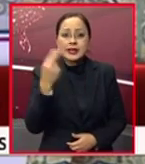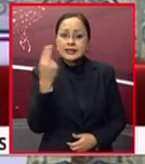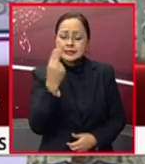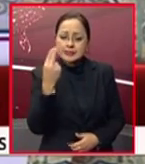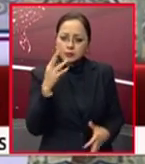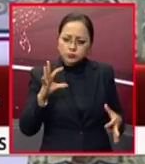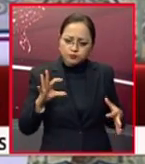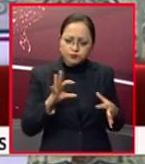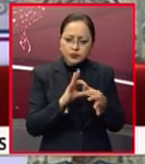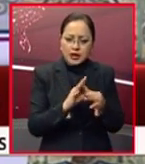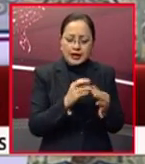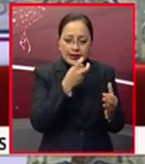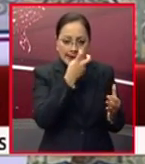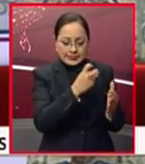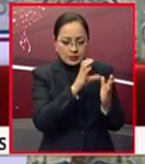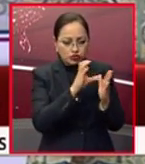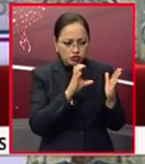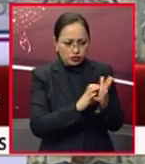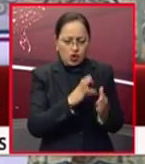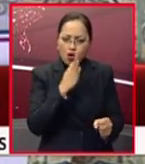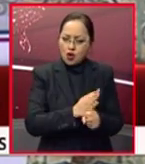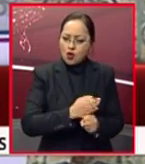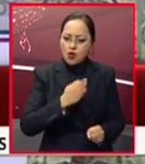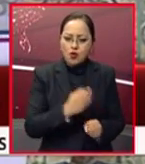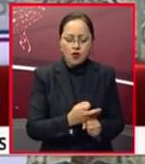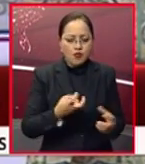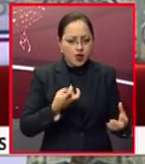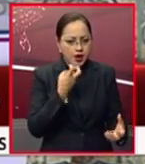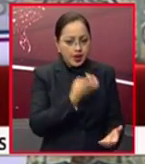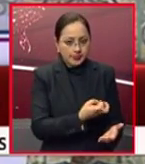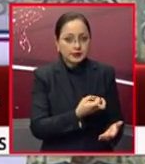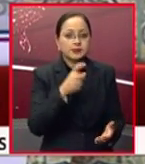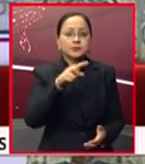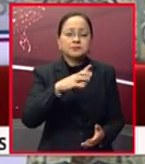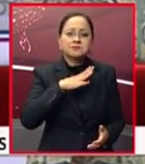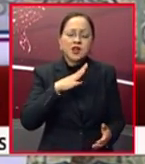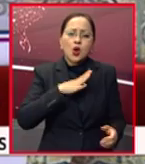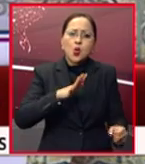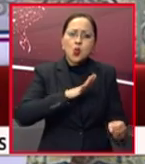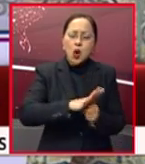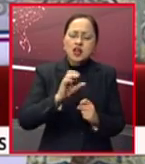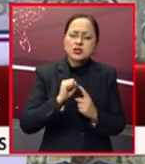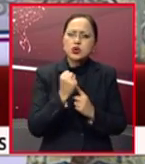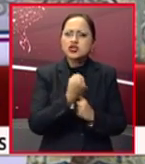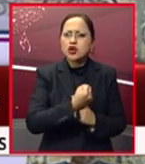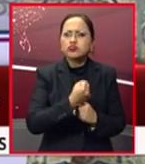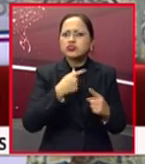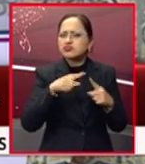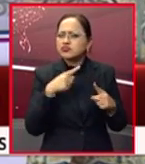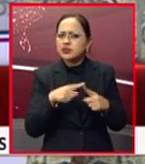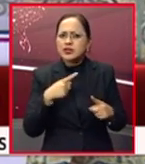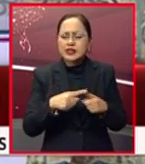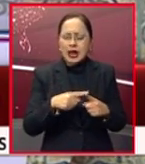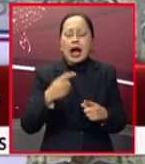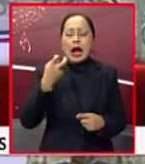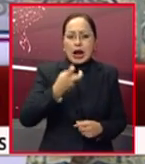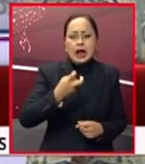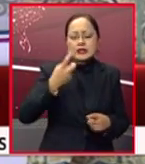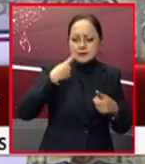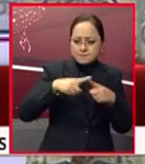tenemos, aquí y ahora, en circunstancias muy distintas a las que vivió el constituyente de